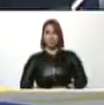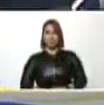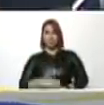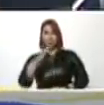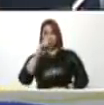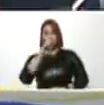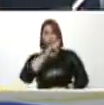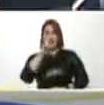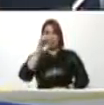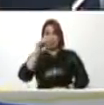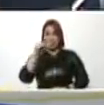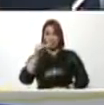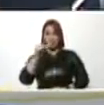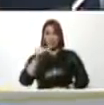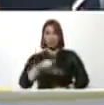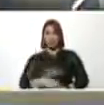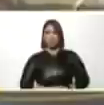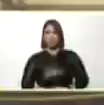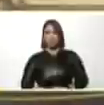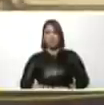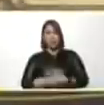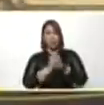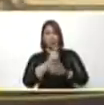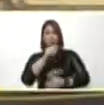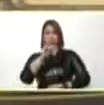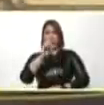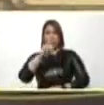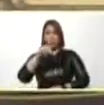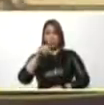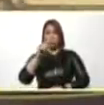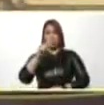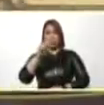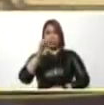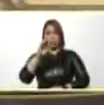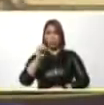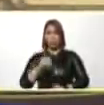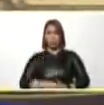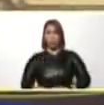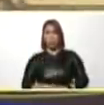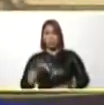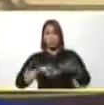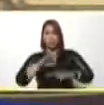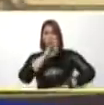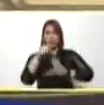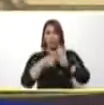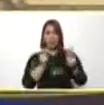Correa. Aquí está Timoteo Zambrano, secretario general de Cambiemos.